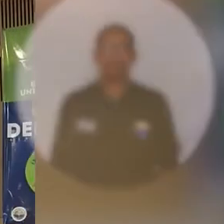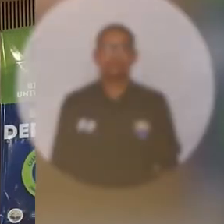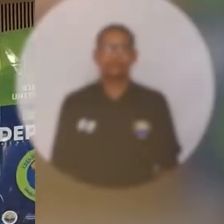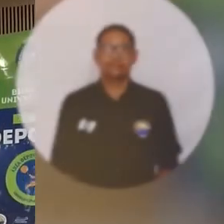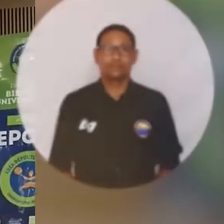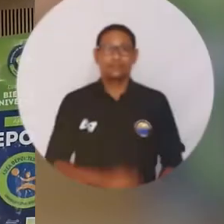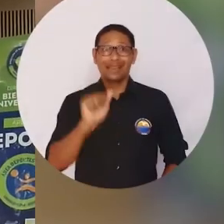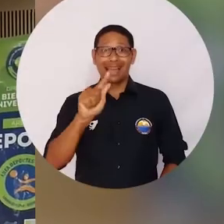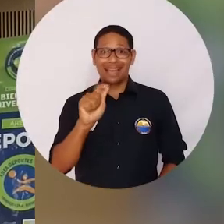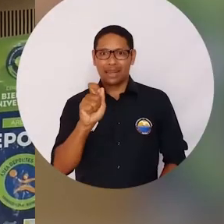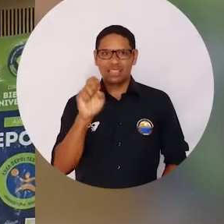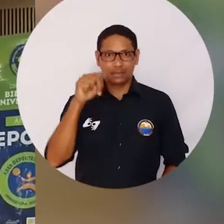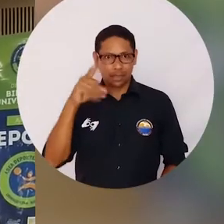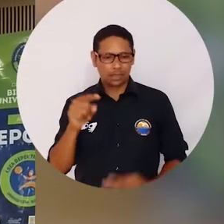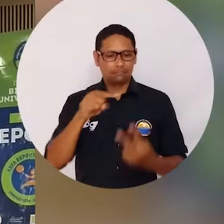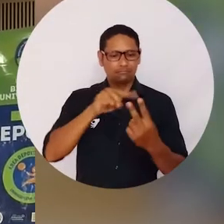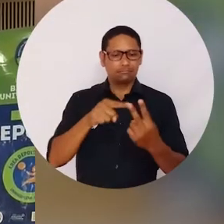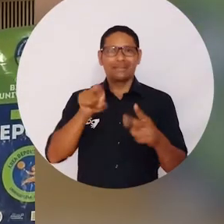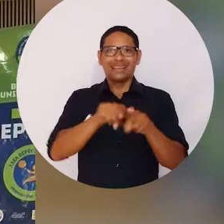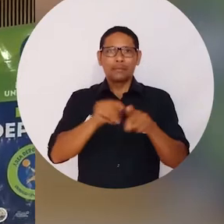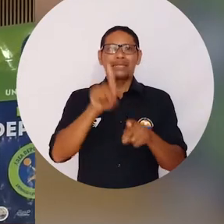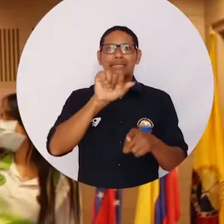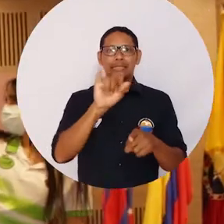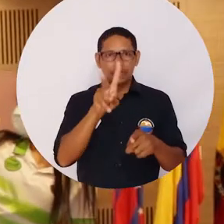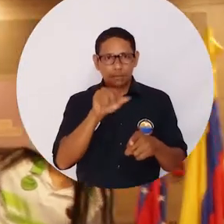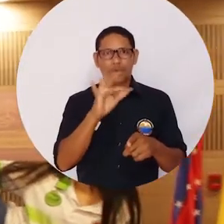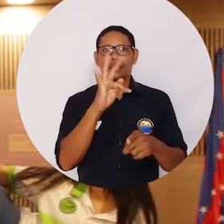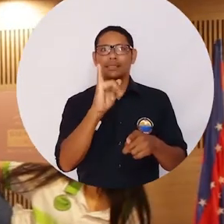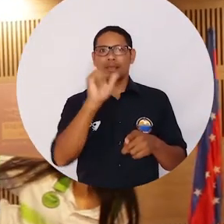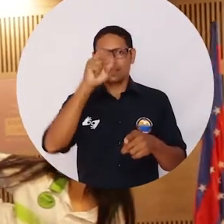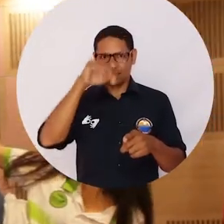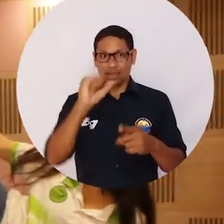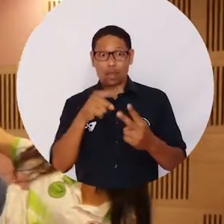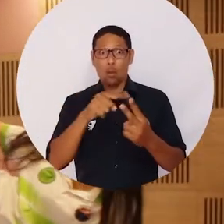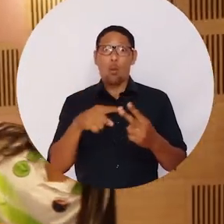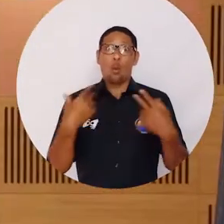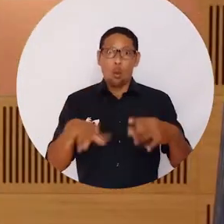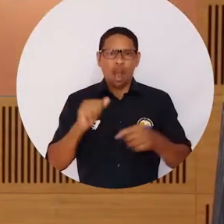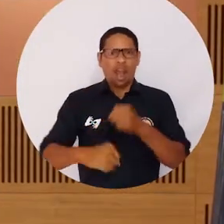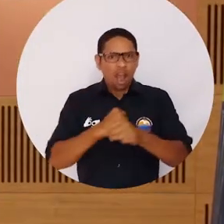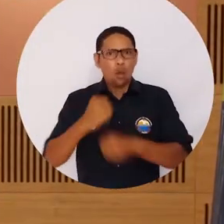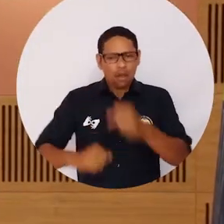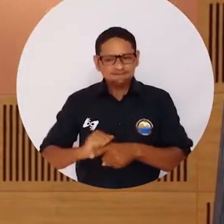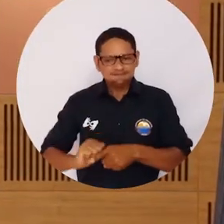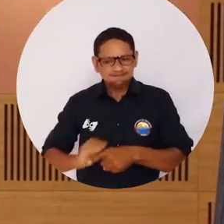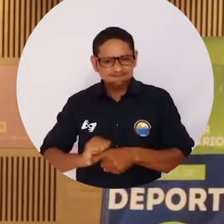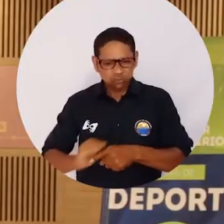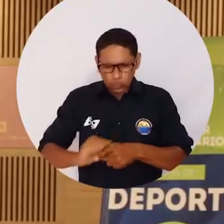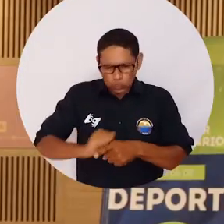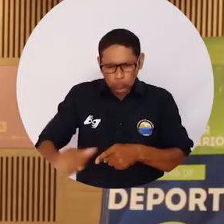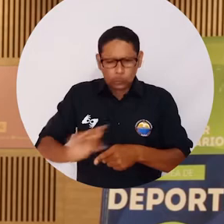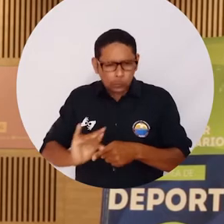Se trata de Alexander Montero Sierra y las hermanas Silvia y Tania Galvis González, quienes demostraron sus años de preparación y la